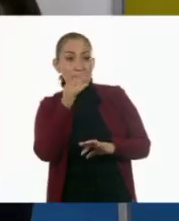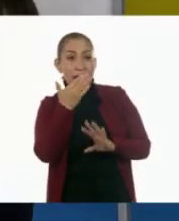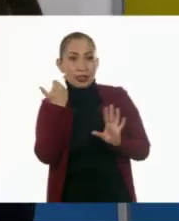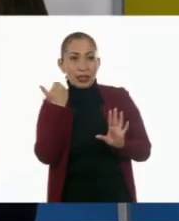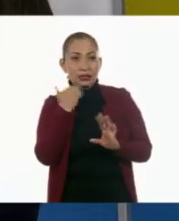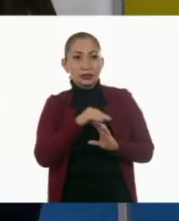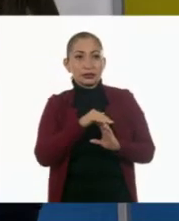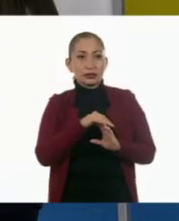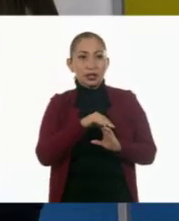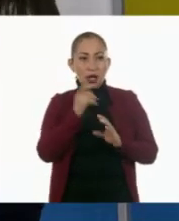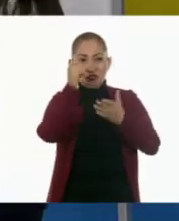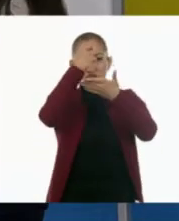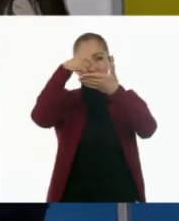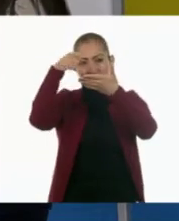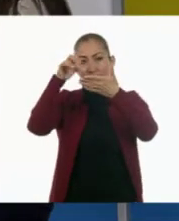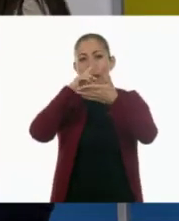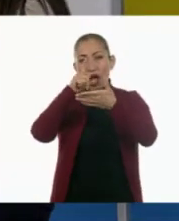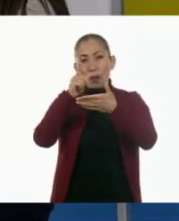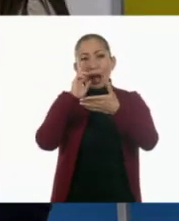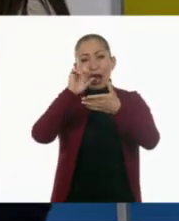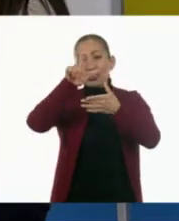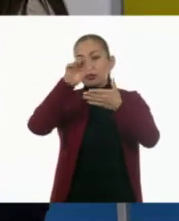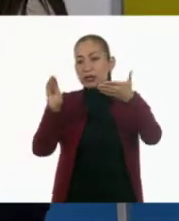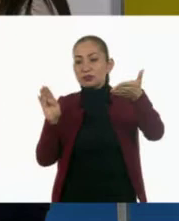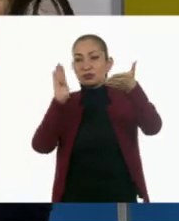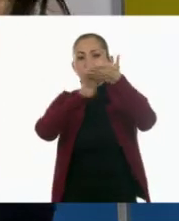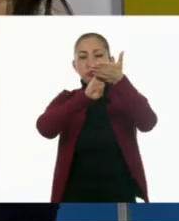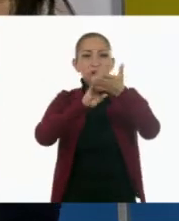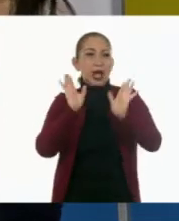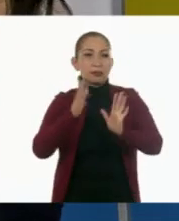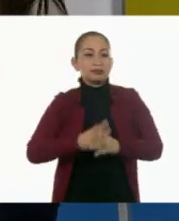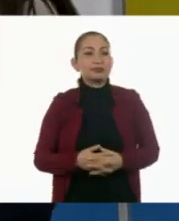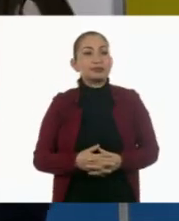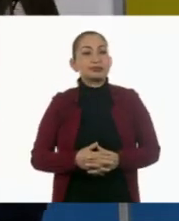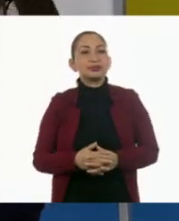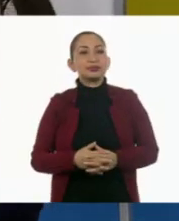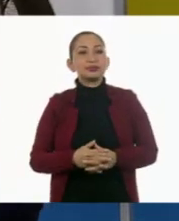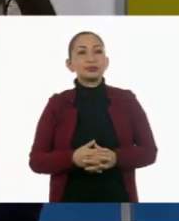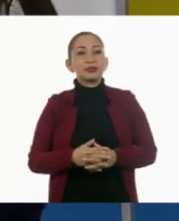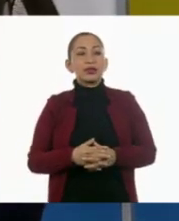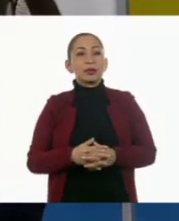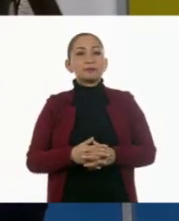de despegarlo hacemos la operación. Ah, perfecto. Para que ya después lo pongamos. Ajá. Muy bien.